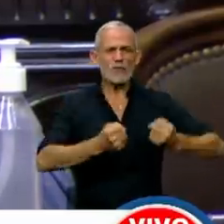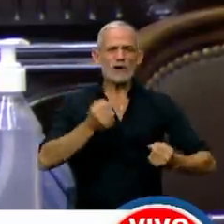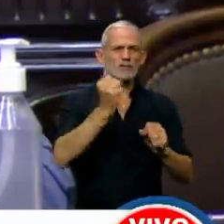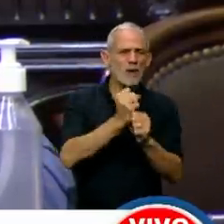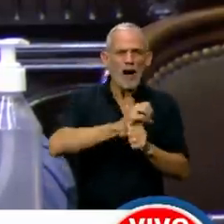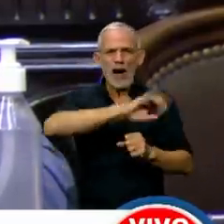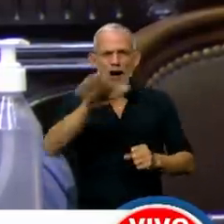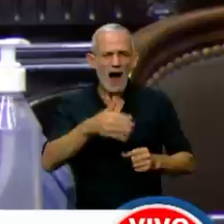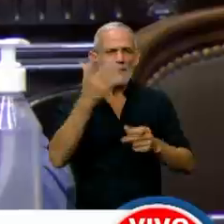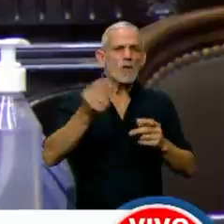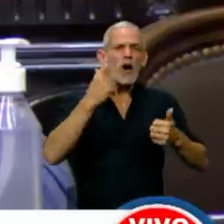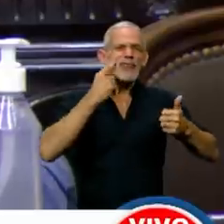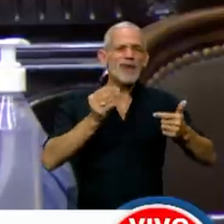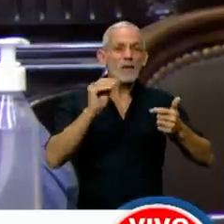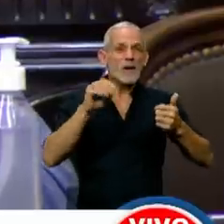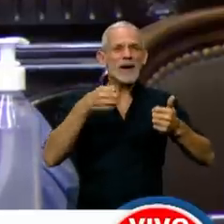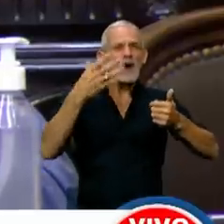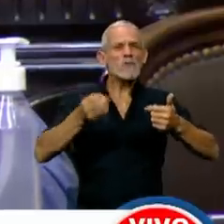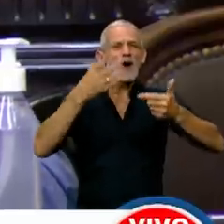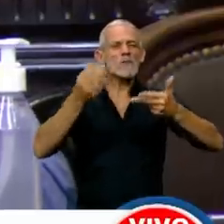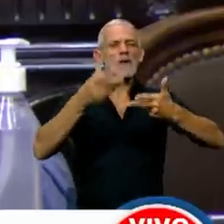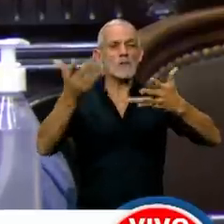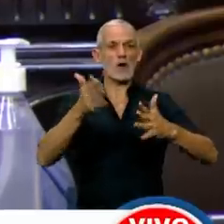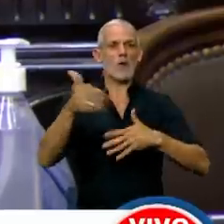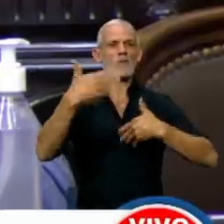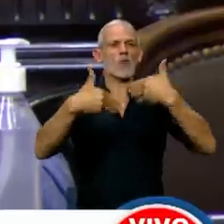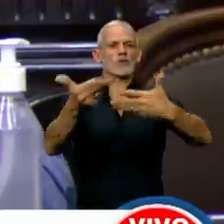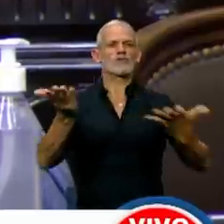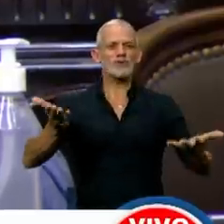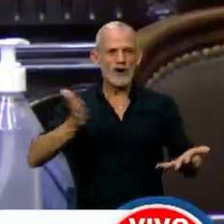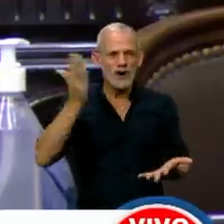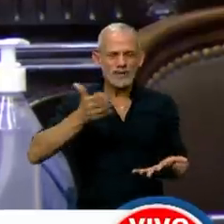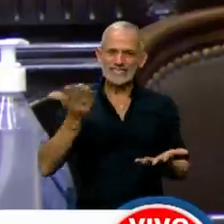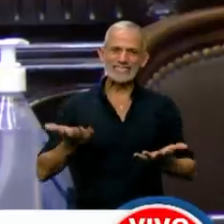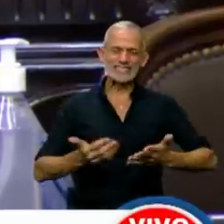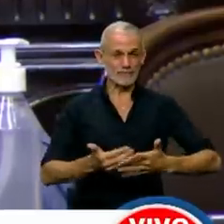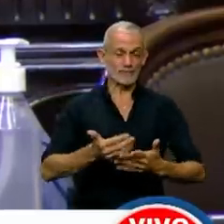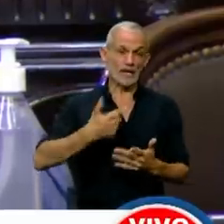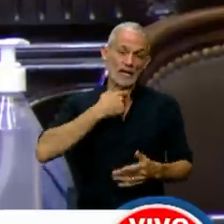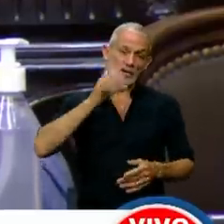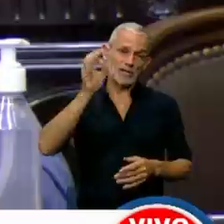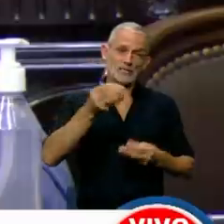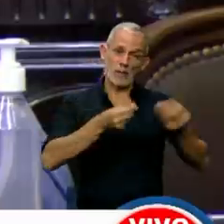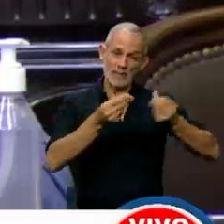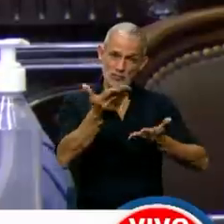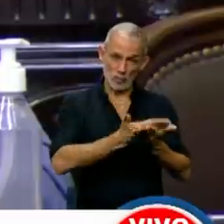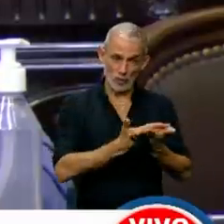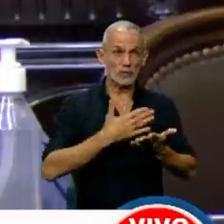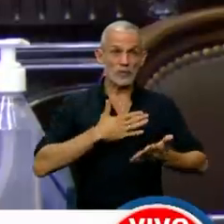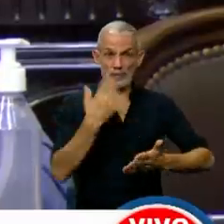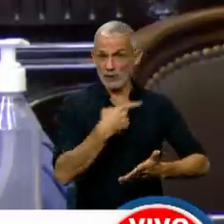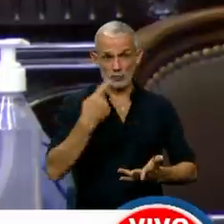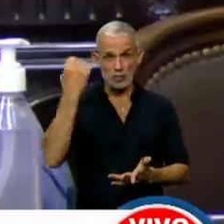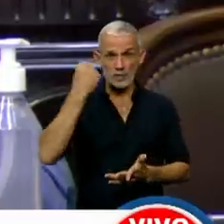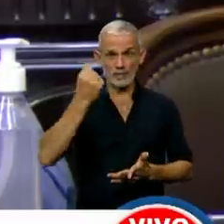por cada día a ser un poquito mejores hijos en nuestra producción adelante quiero que sepan que este presupuesto para nosotros es